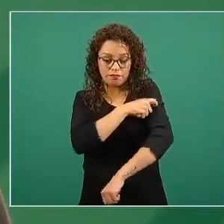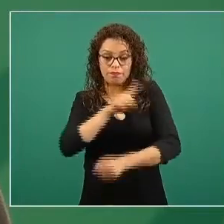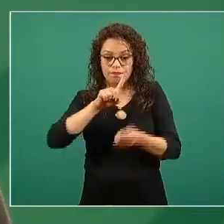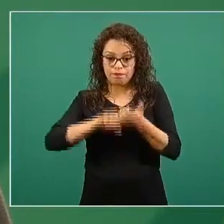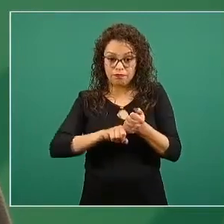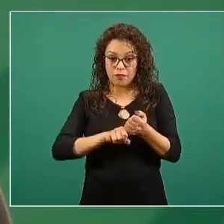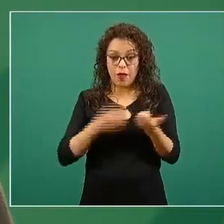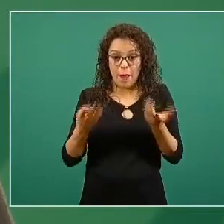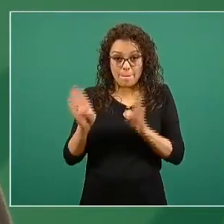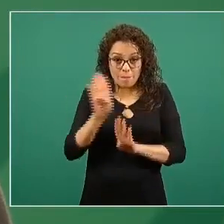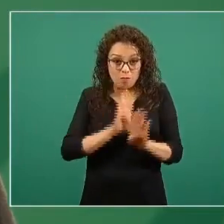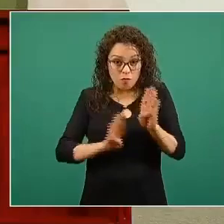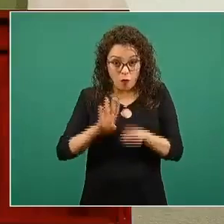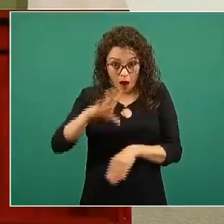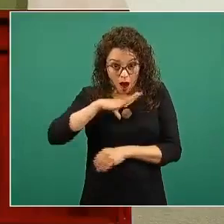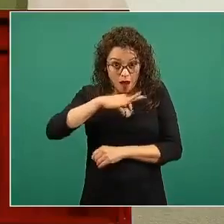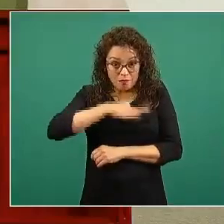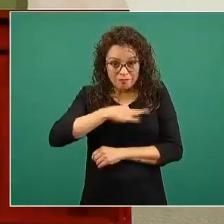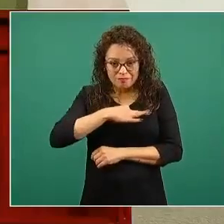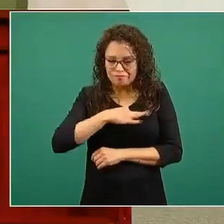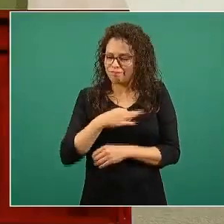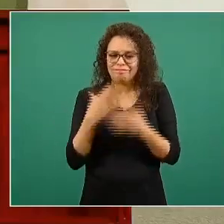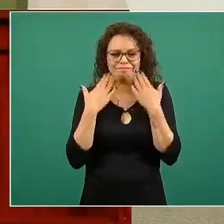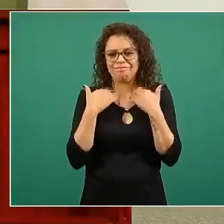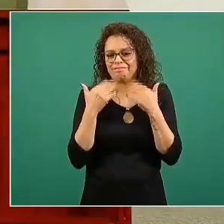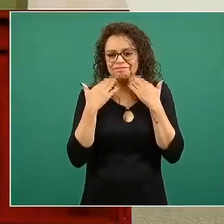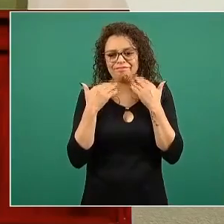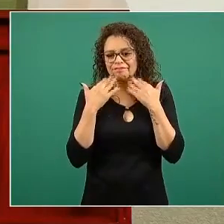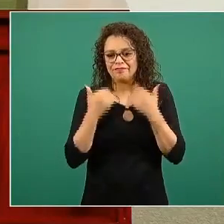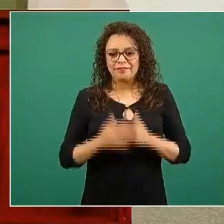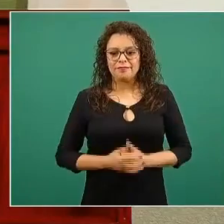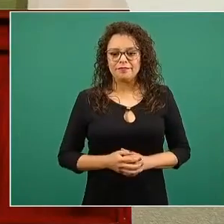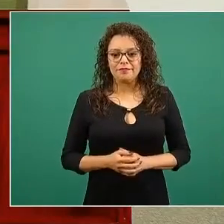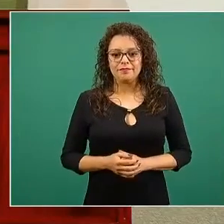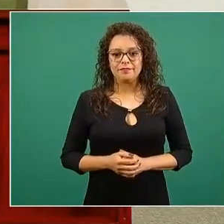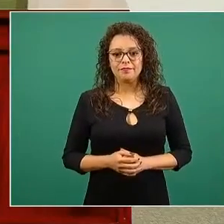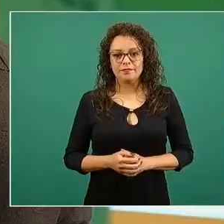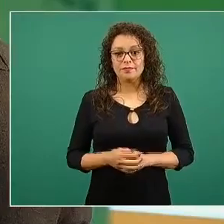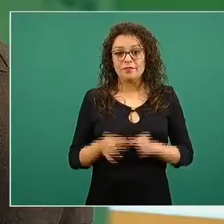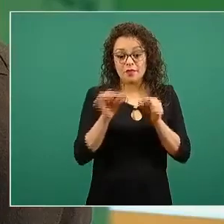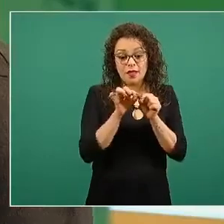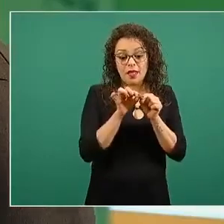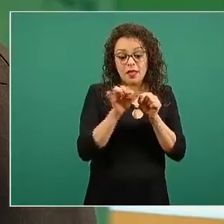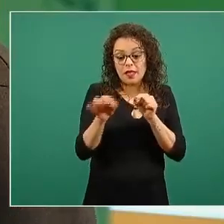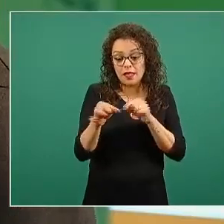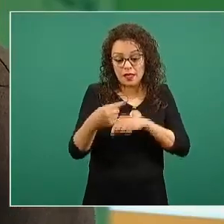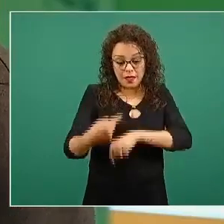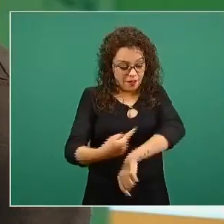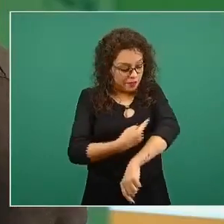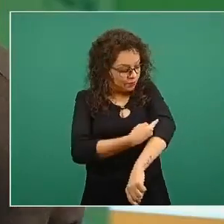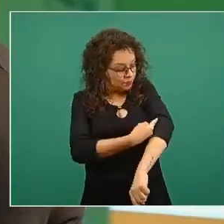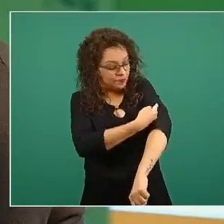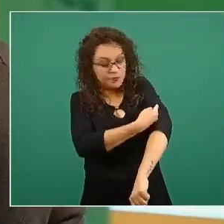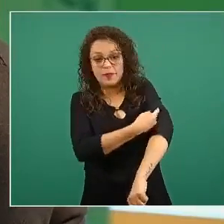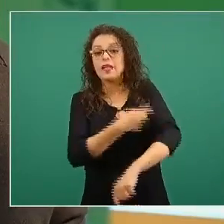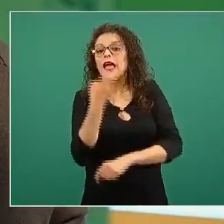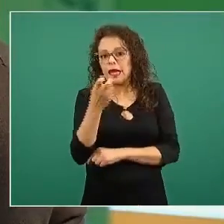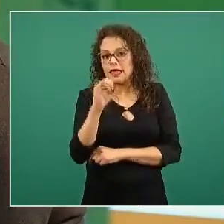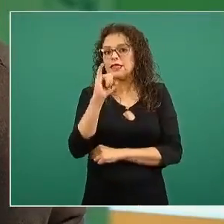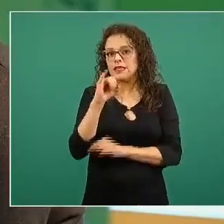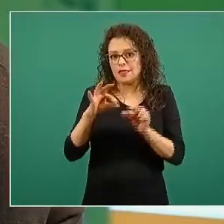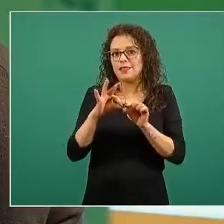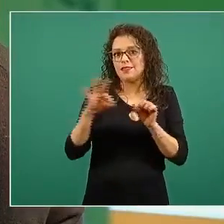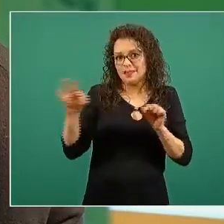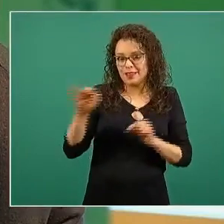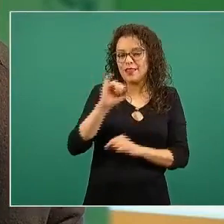biológicamente infeccioso, ¿no? Pudiera hacerlo la aguja solamente que se utilizó, y no por la vacuna, sino por